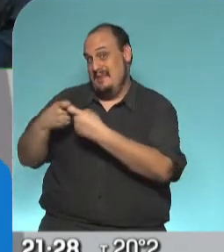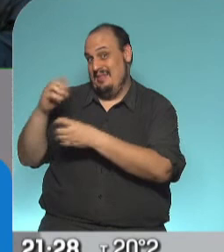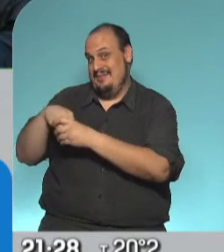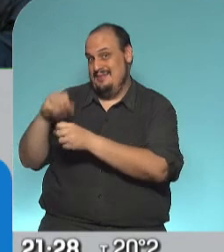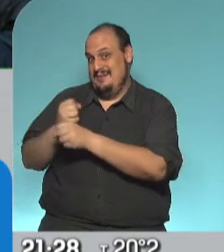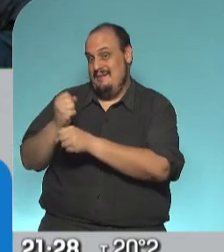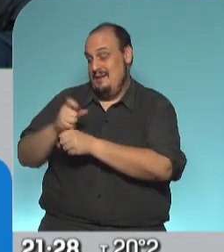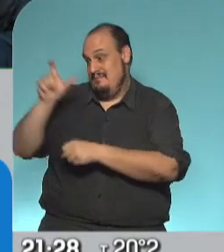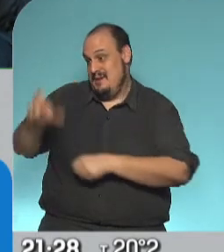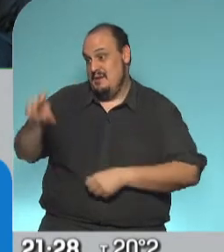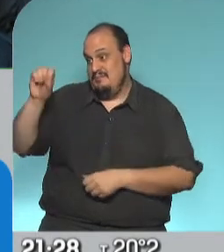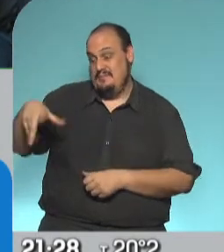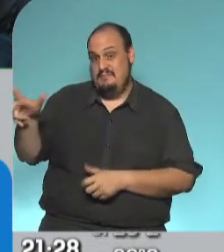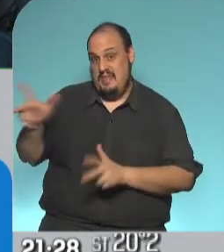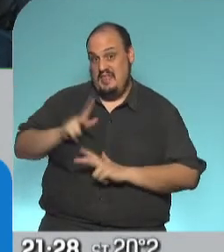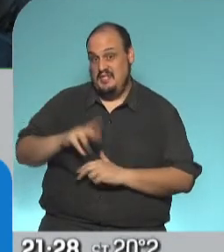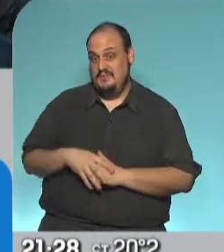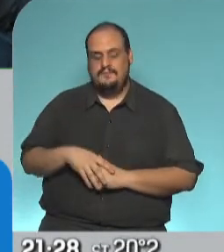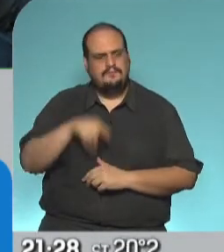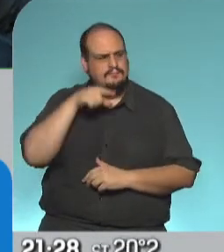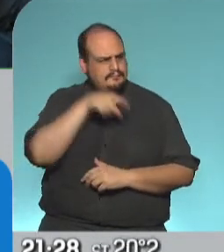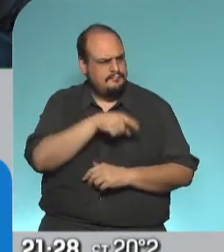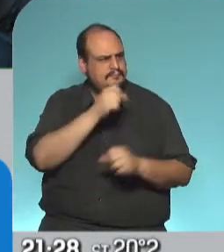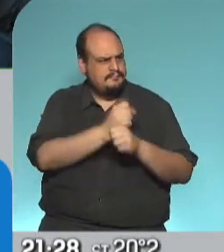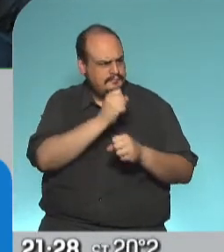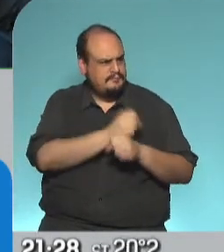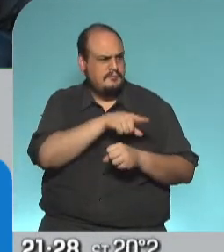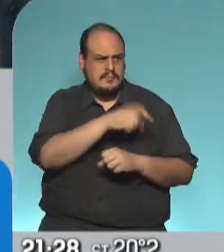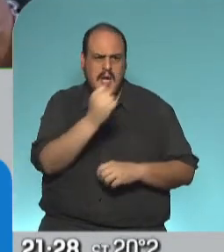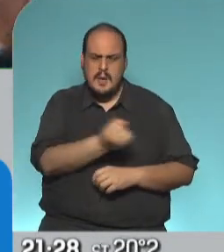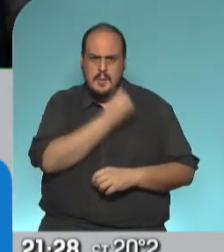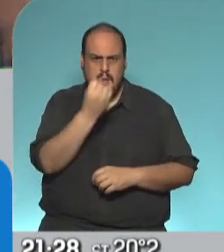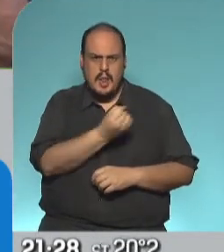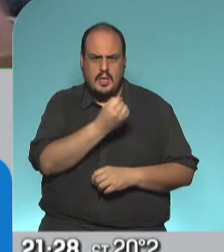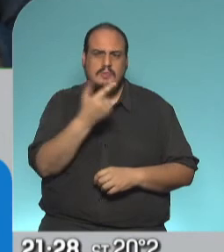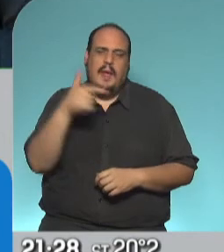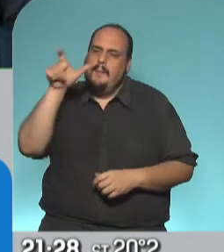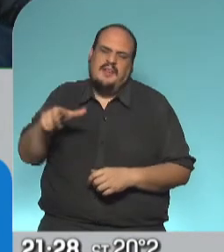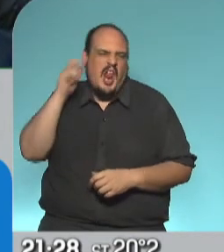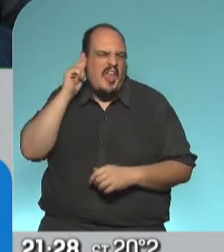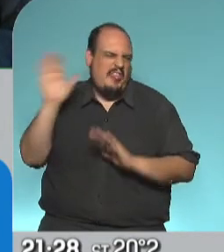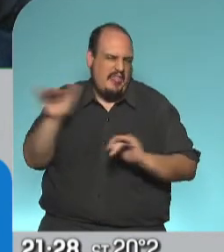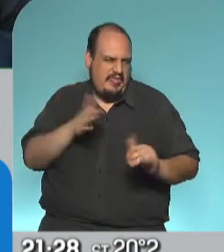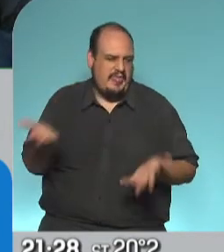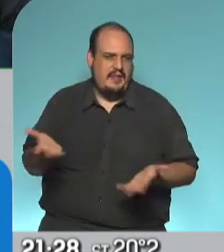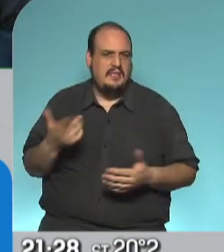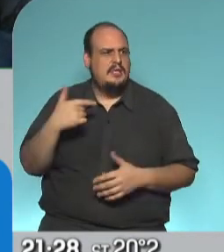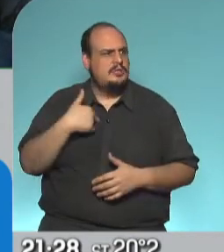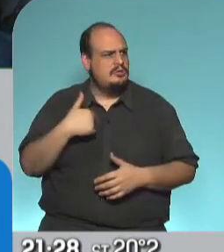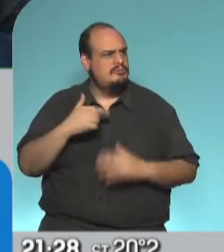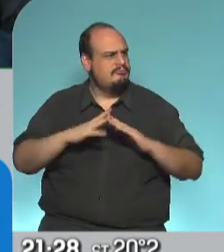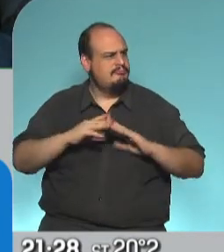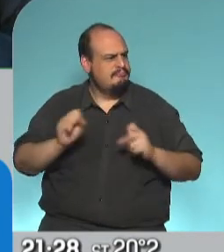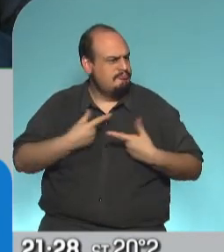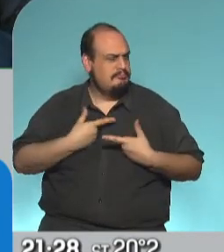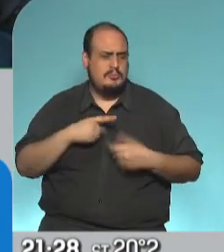me dijo: mire, es muy importante lo que ustedes van a hacer, porque yo una persona de mi edad, dice, yo no pude tener una vivienda